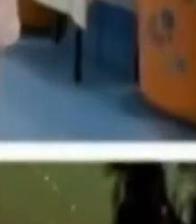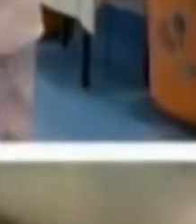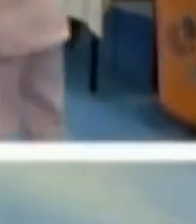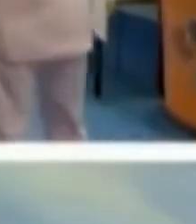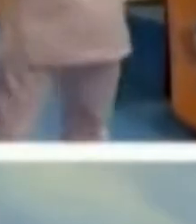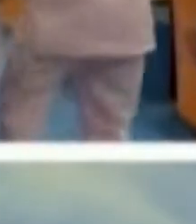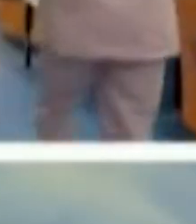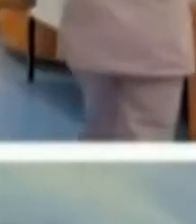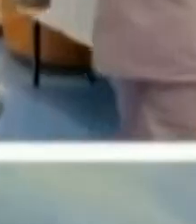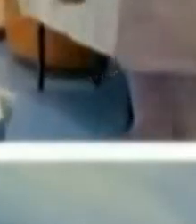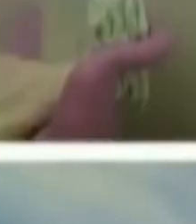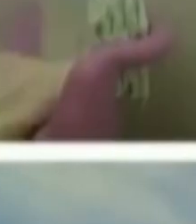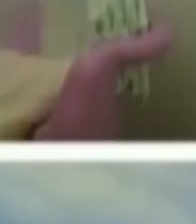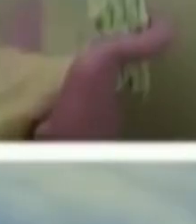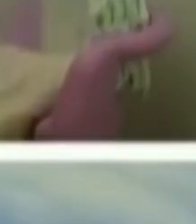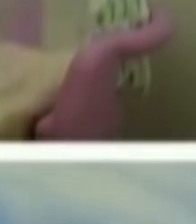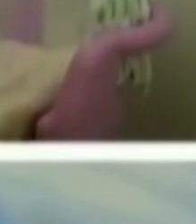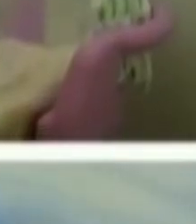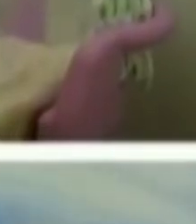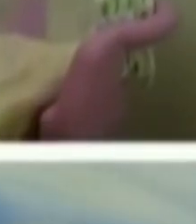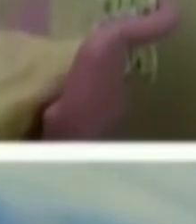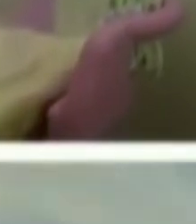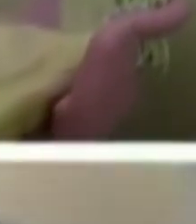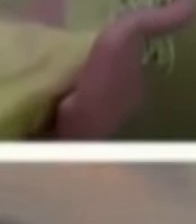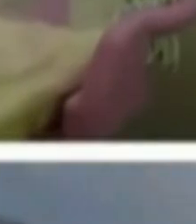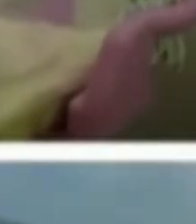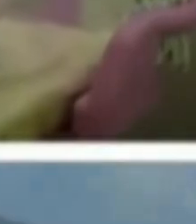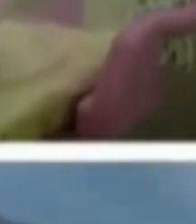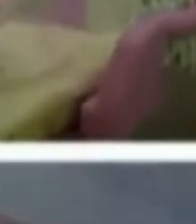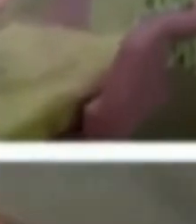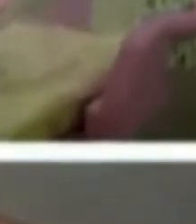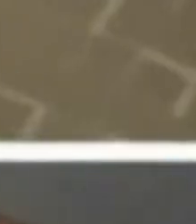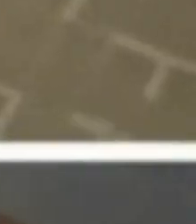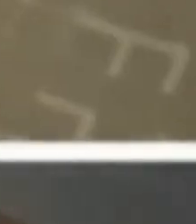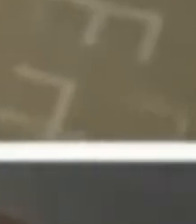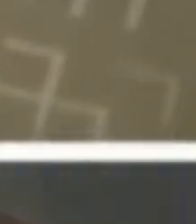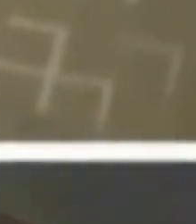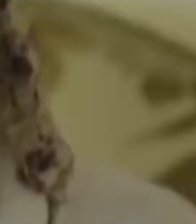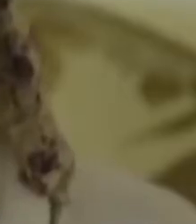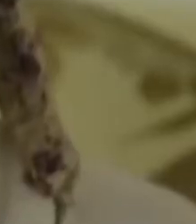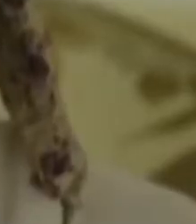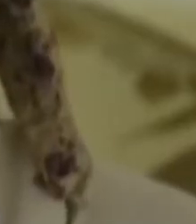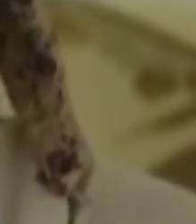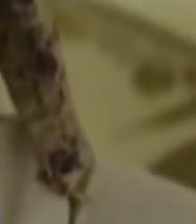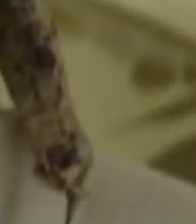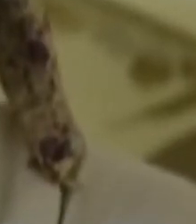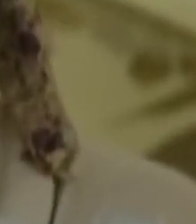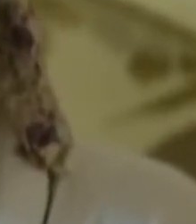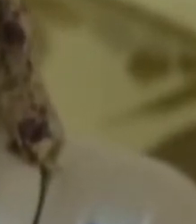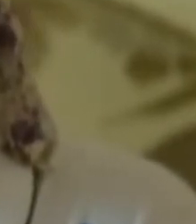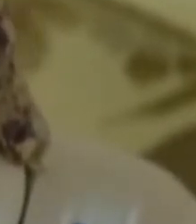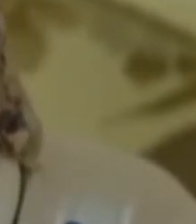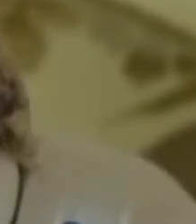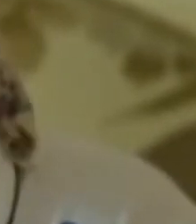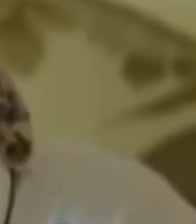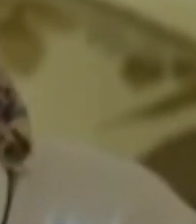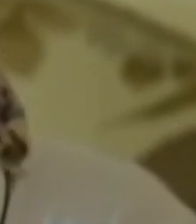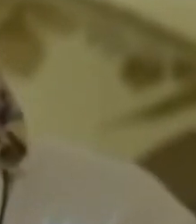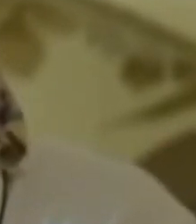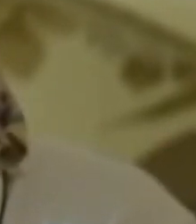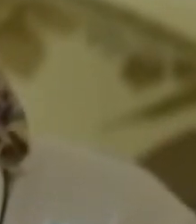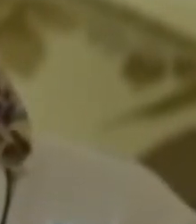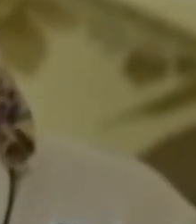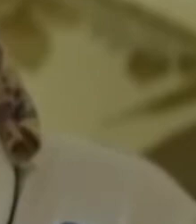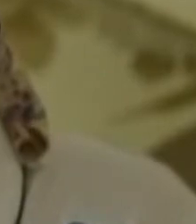China, la disminución de nacimientos aumenta cada vez más. Si conseguimos ganar mucho dinero